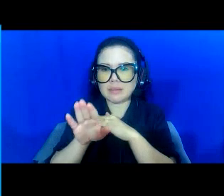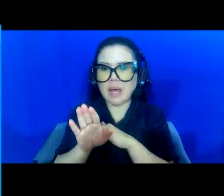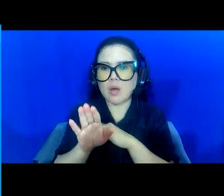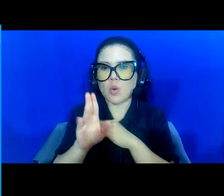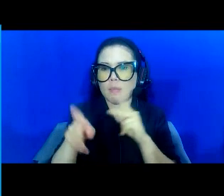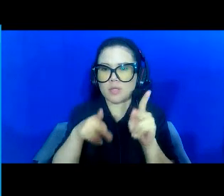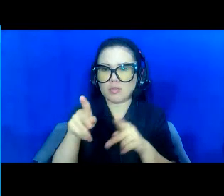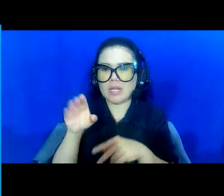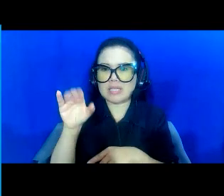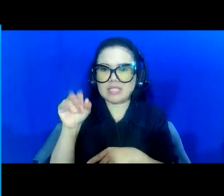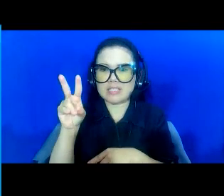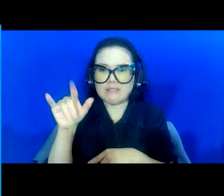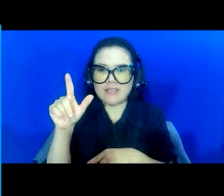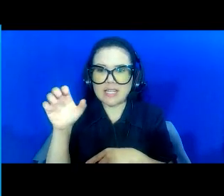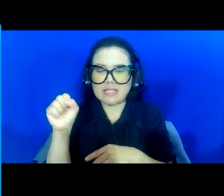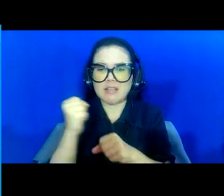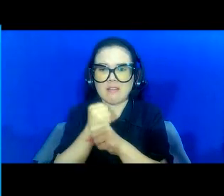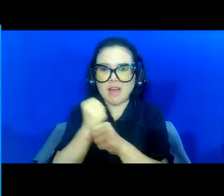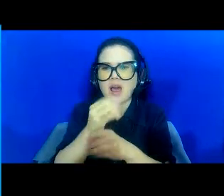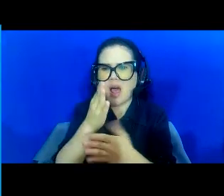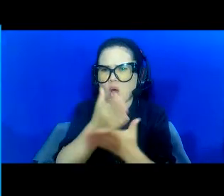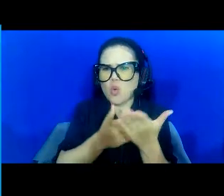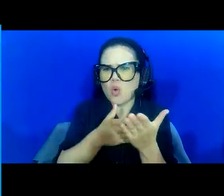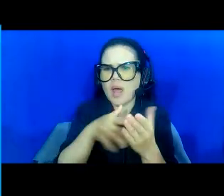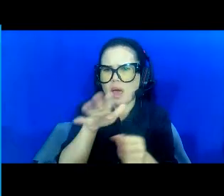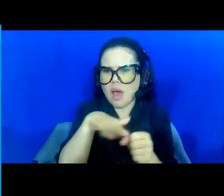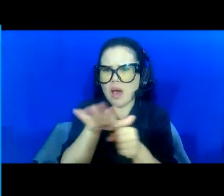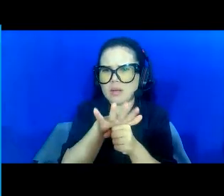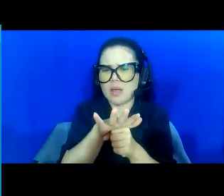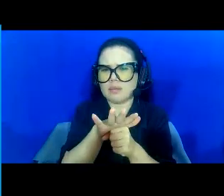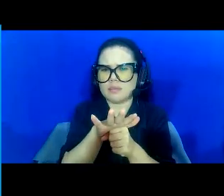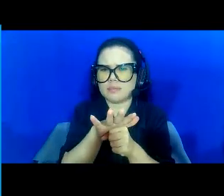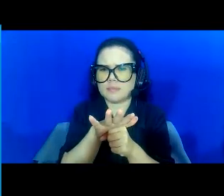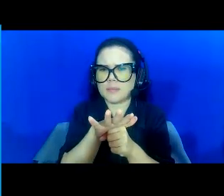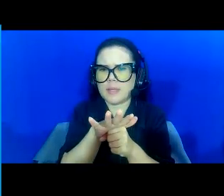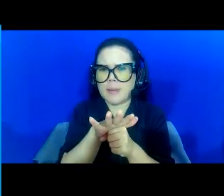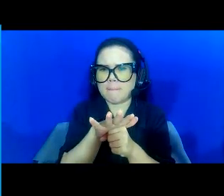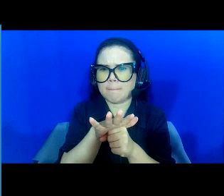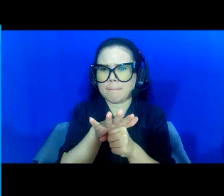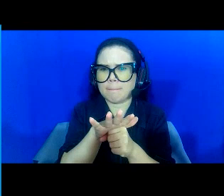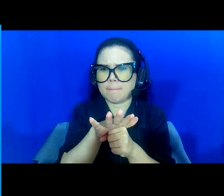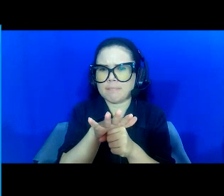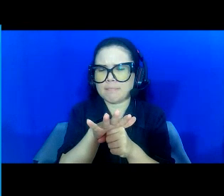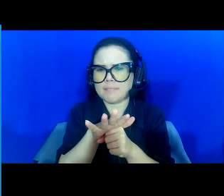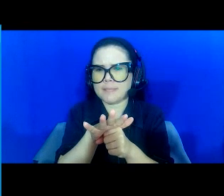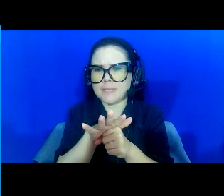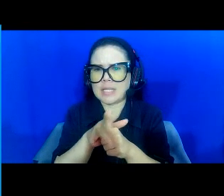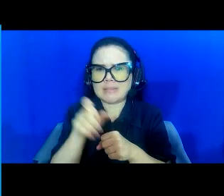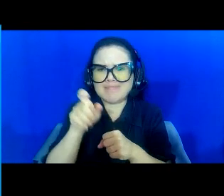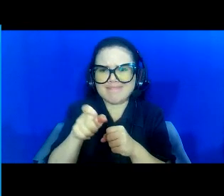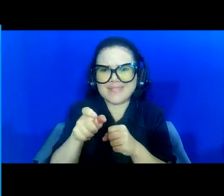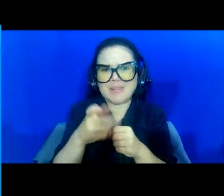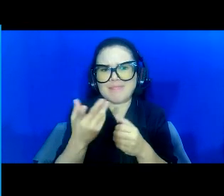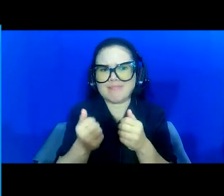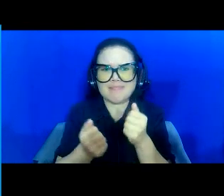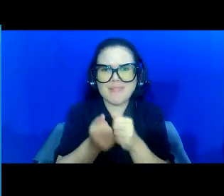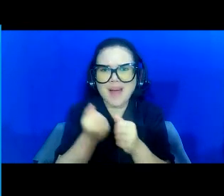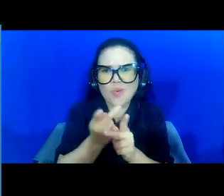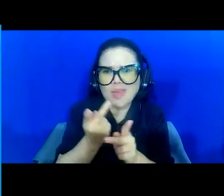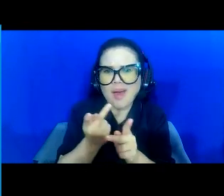trabajar algunas áreas, ¿cómo se dice? Sensitivas, pues ahí